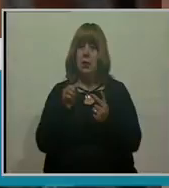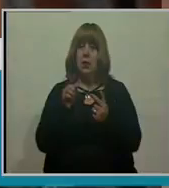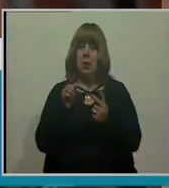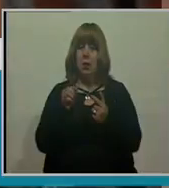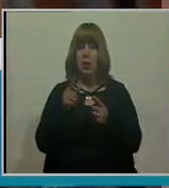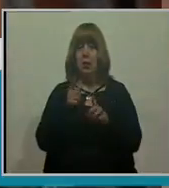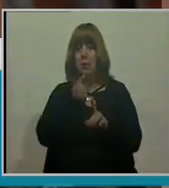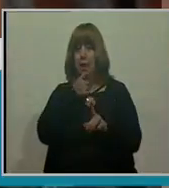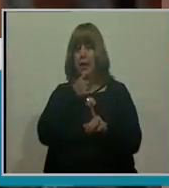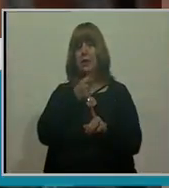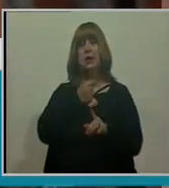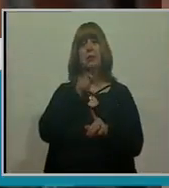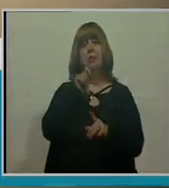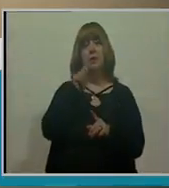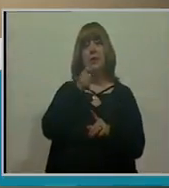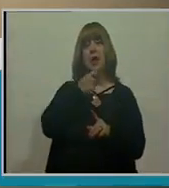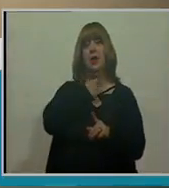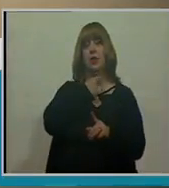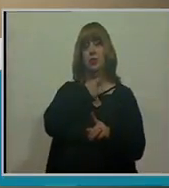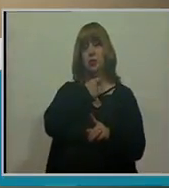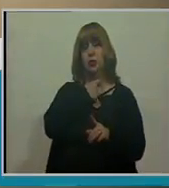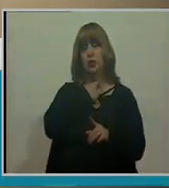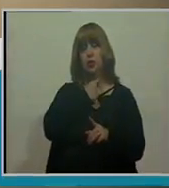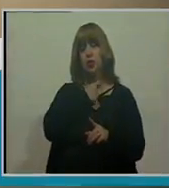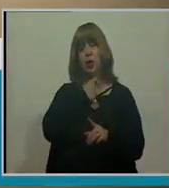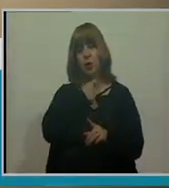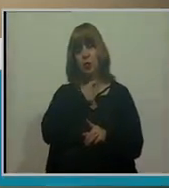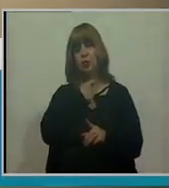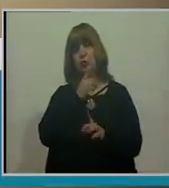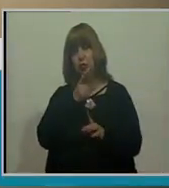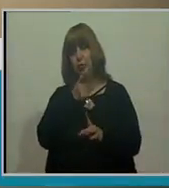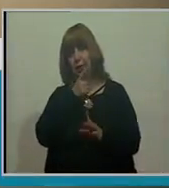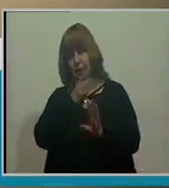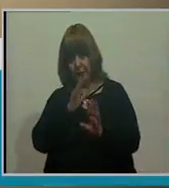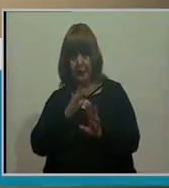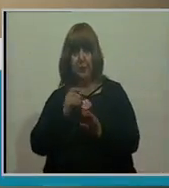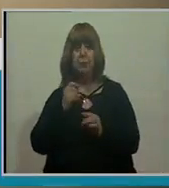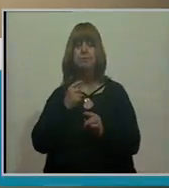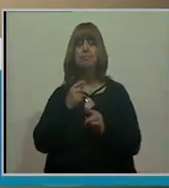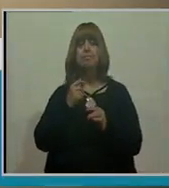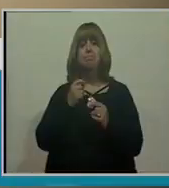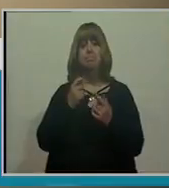de agosto ya se esté ventilando en los tribunales de San Rafael